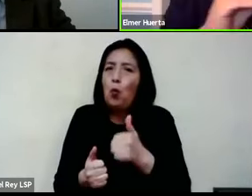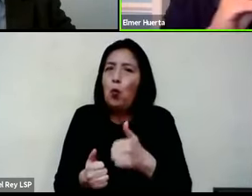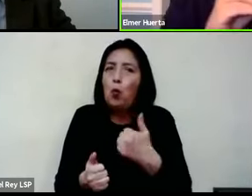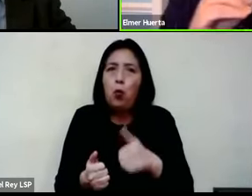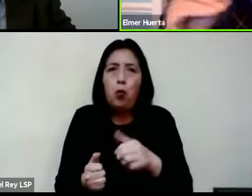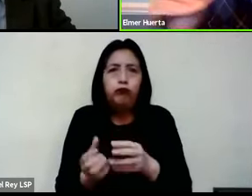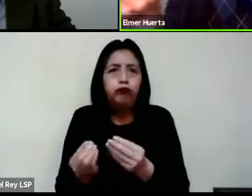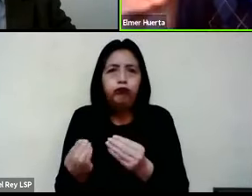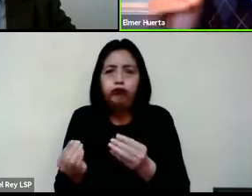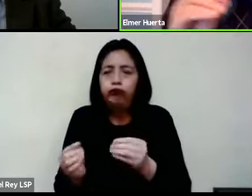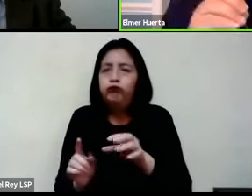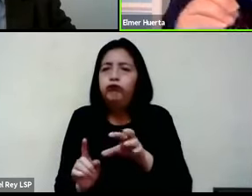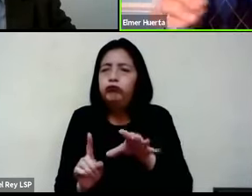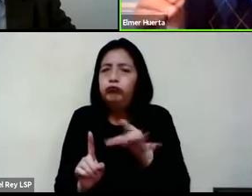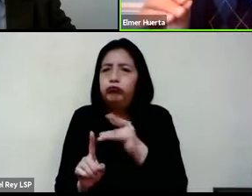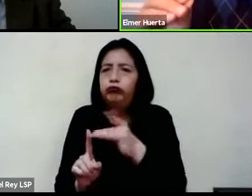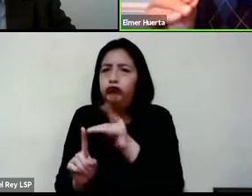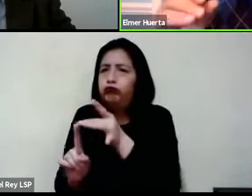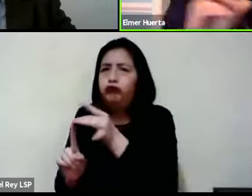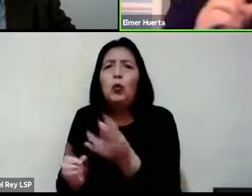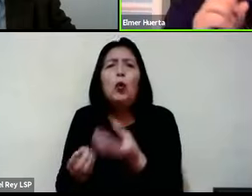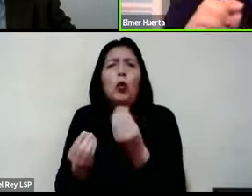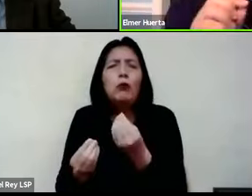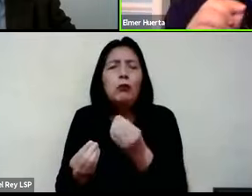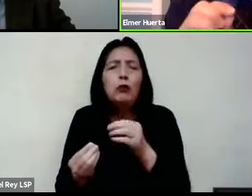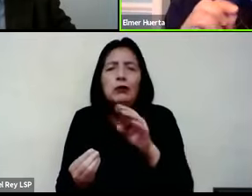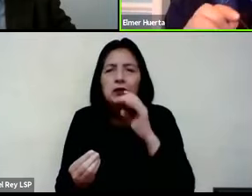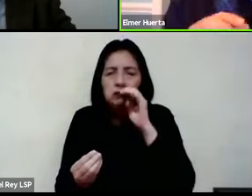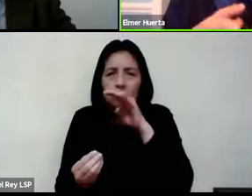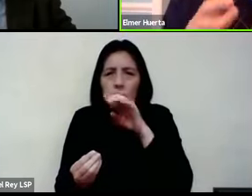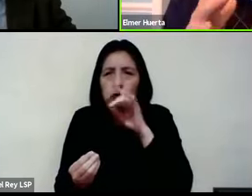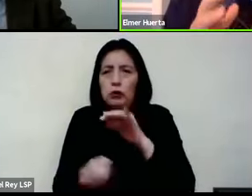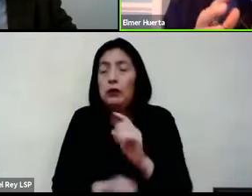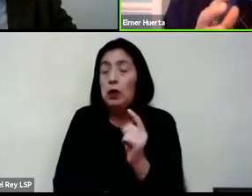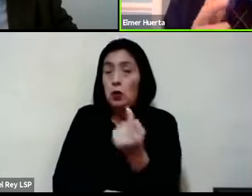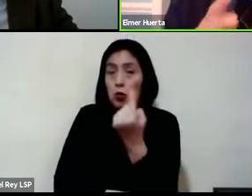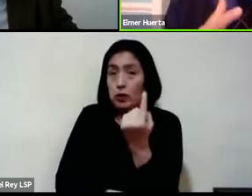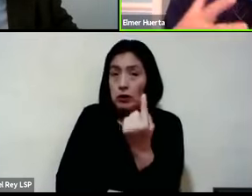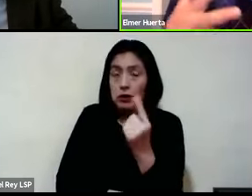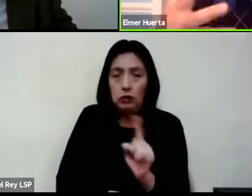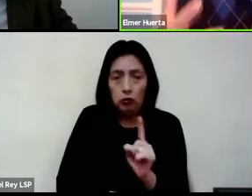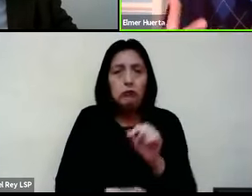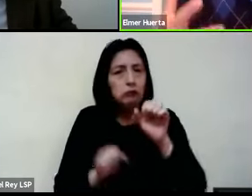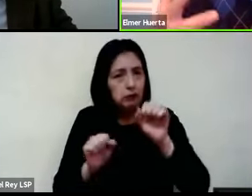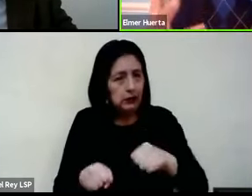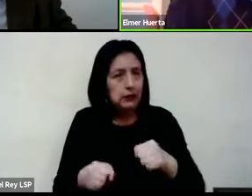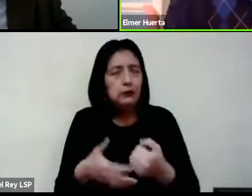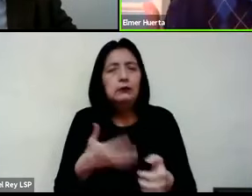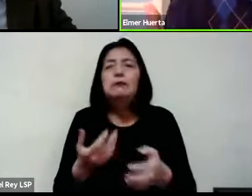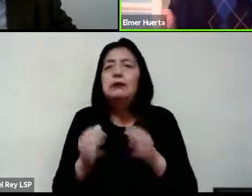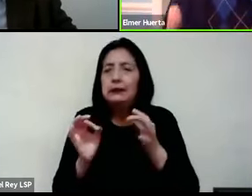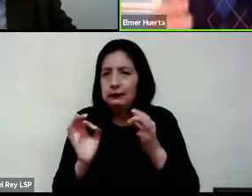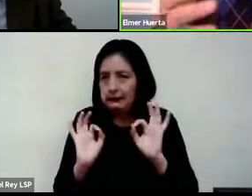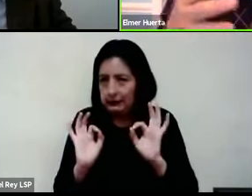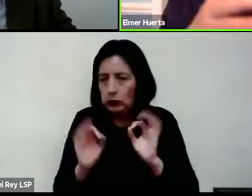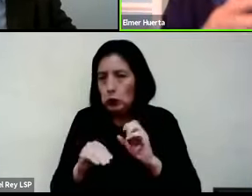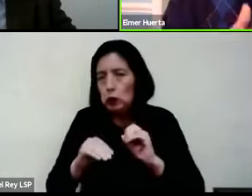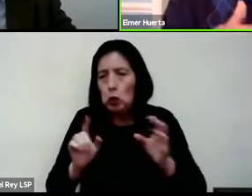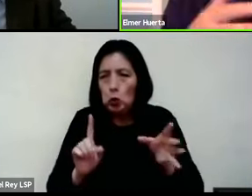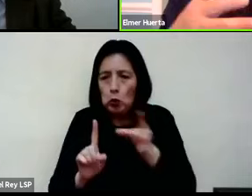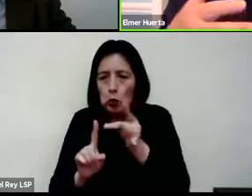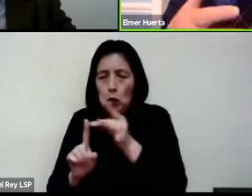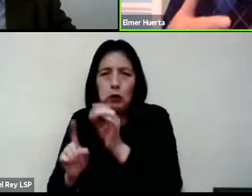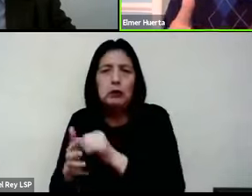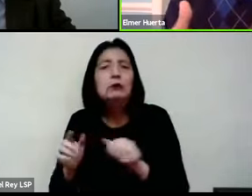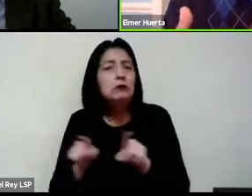contagiado a través de la vía respiratoria. No es que sea la única, pero es el método más eficiente.